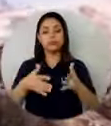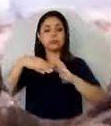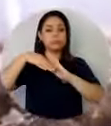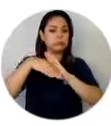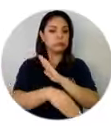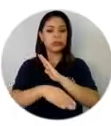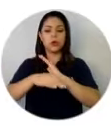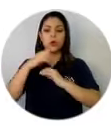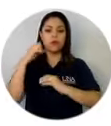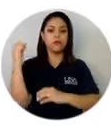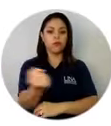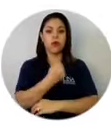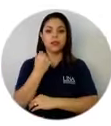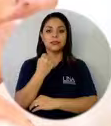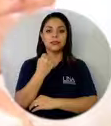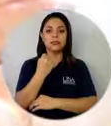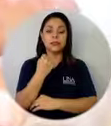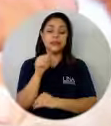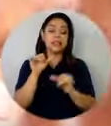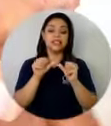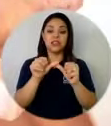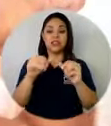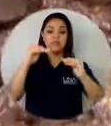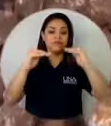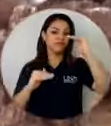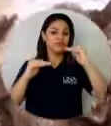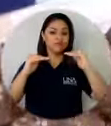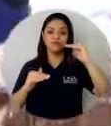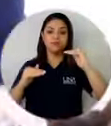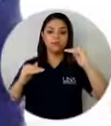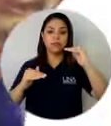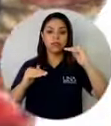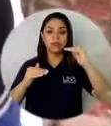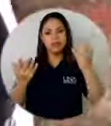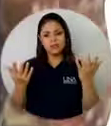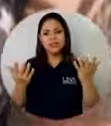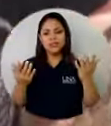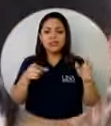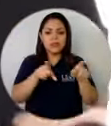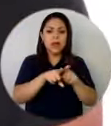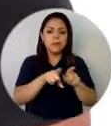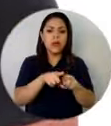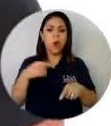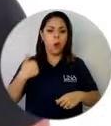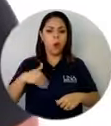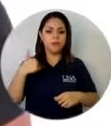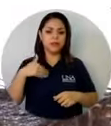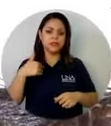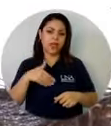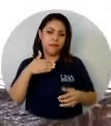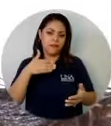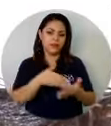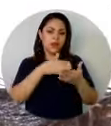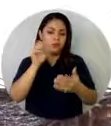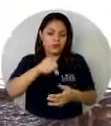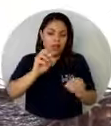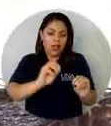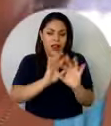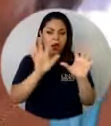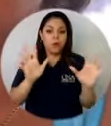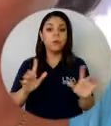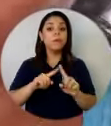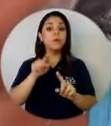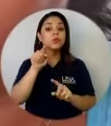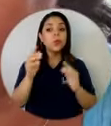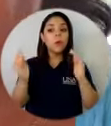porque esas brechas se amplían, ¿verdad? Y esto no quiere decir que los hombres no fueron fuertemente impactados también, pero cuando usted compara, y además